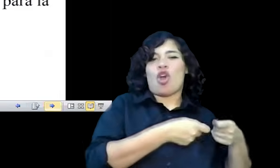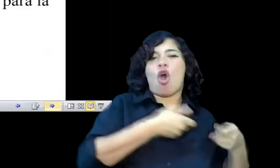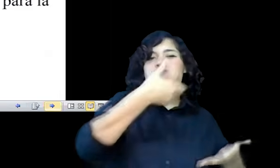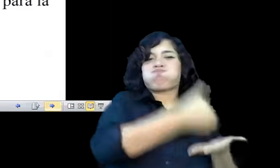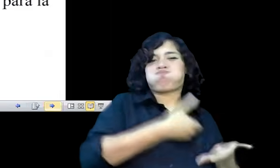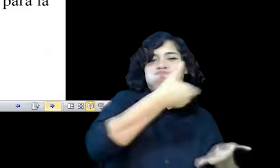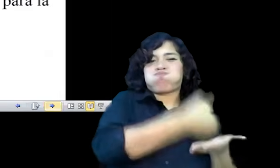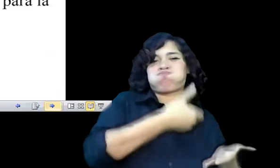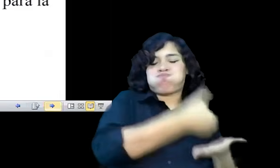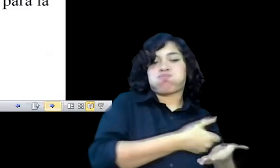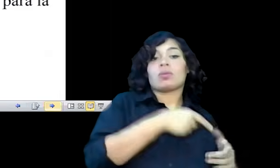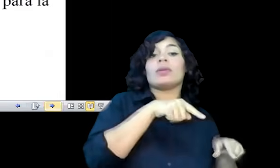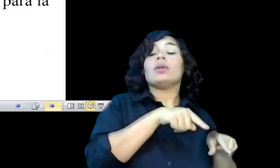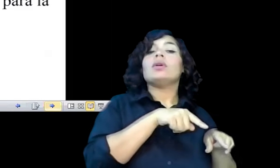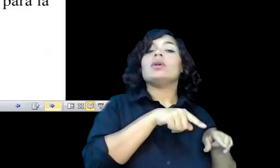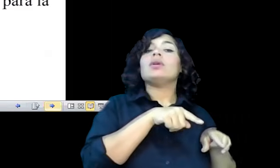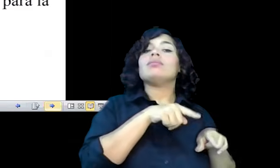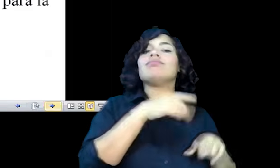tienen una